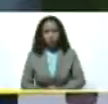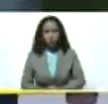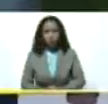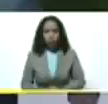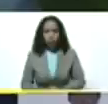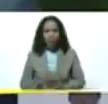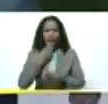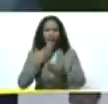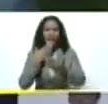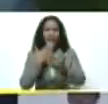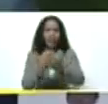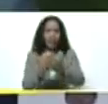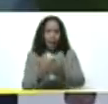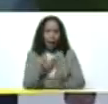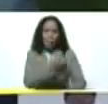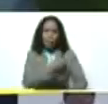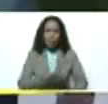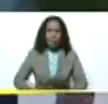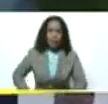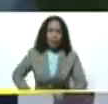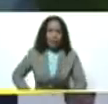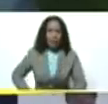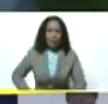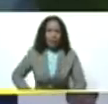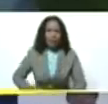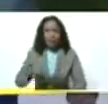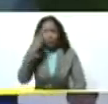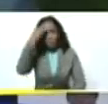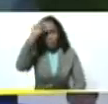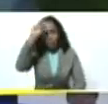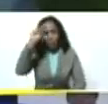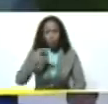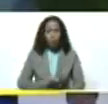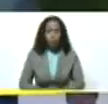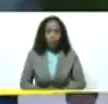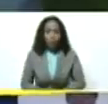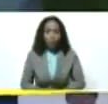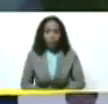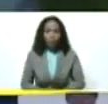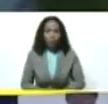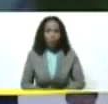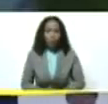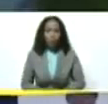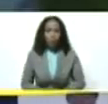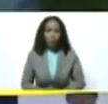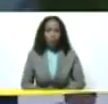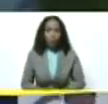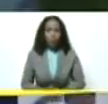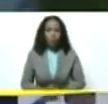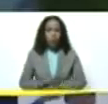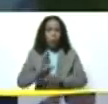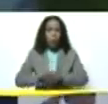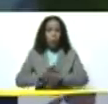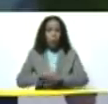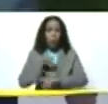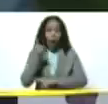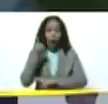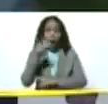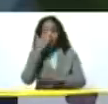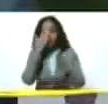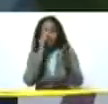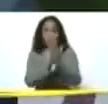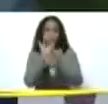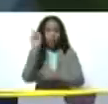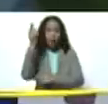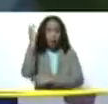Le agradecemos al presidente Andrés Manuel López Obrador por ir al frente de esta